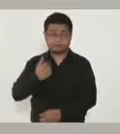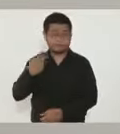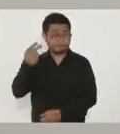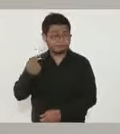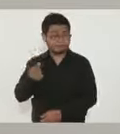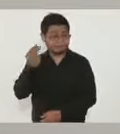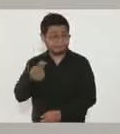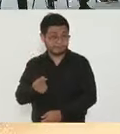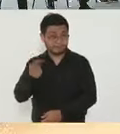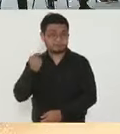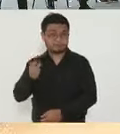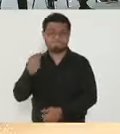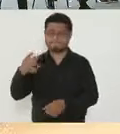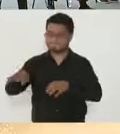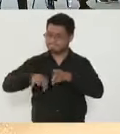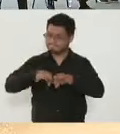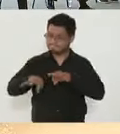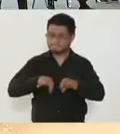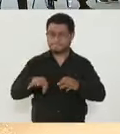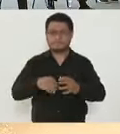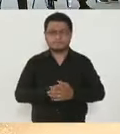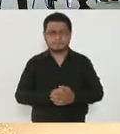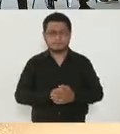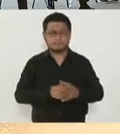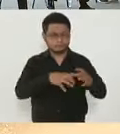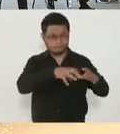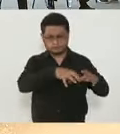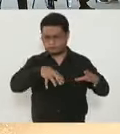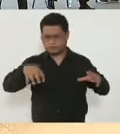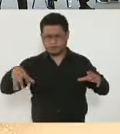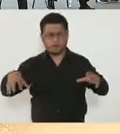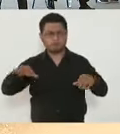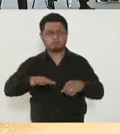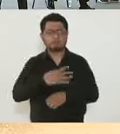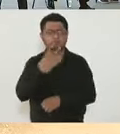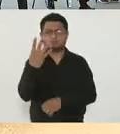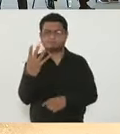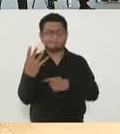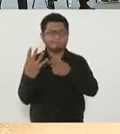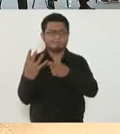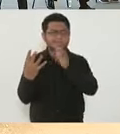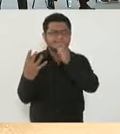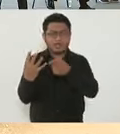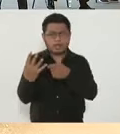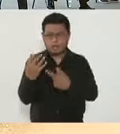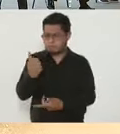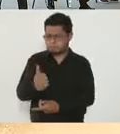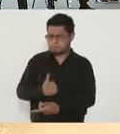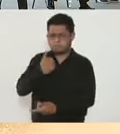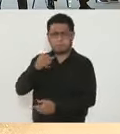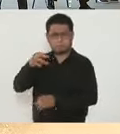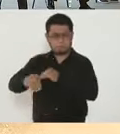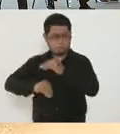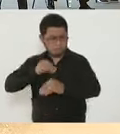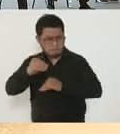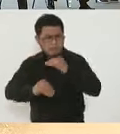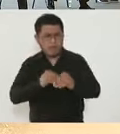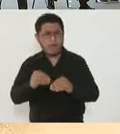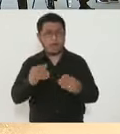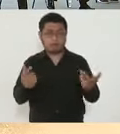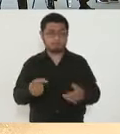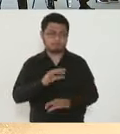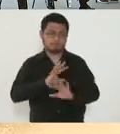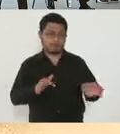aumentar su fuerza de trabajo. La obra del tramo 4 tiene las condiciones para aumentar el rendimiento de manera sustantiva, porque puede haber frentes, como lo